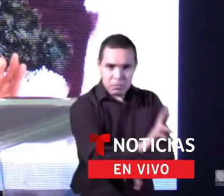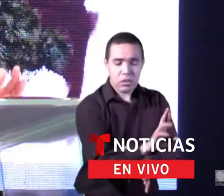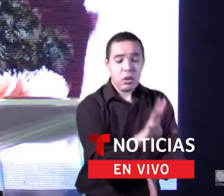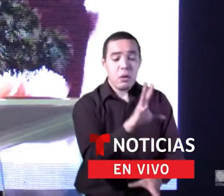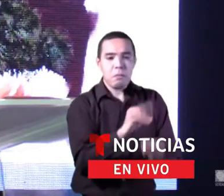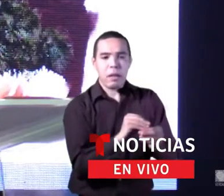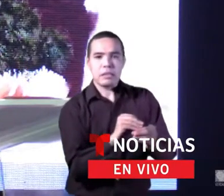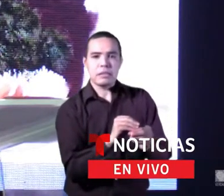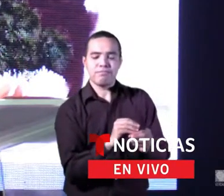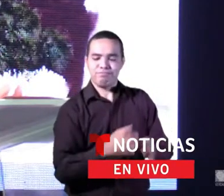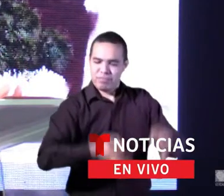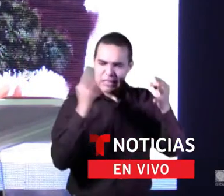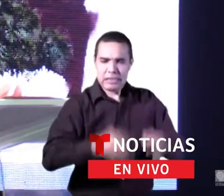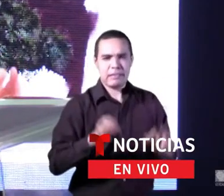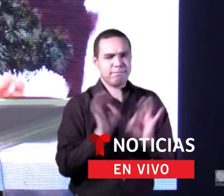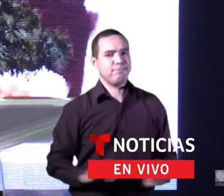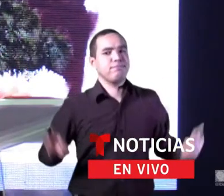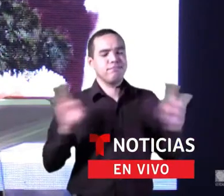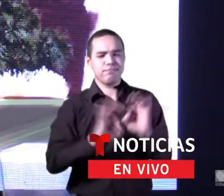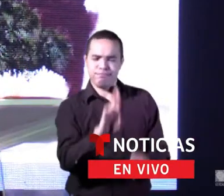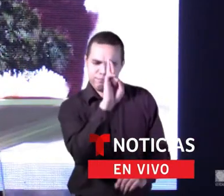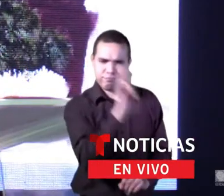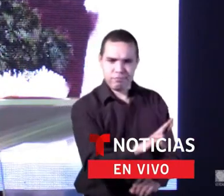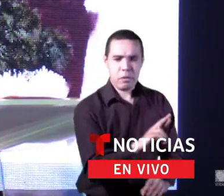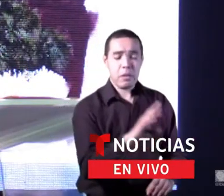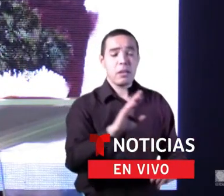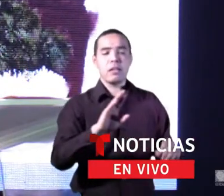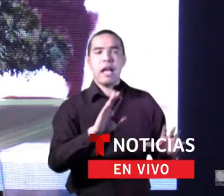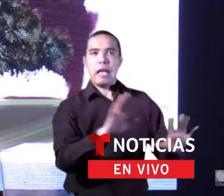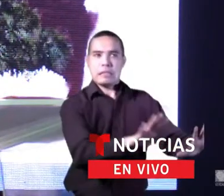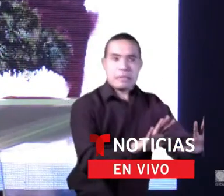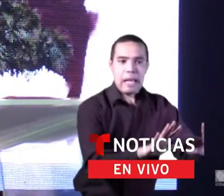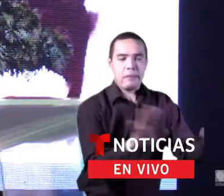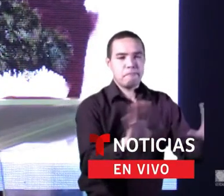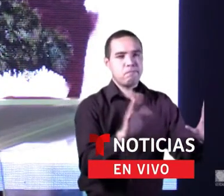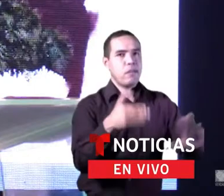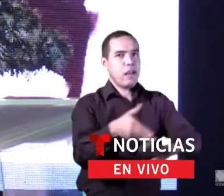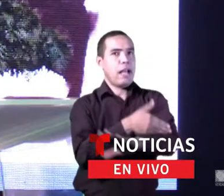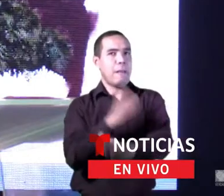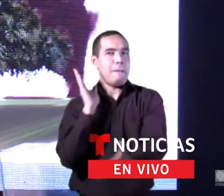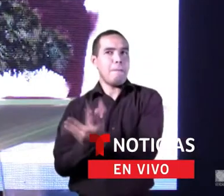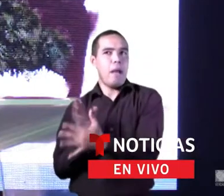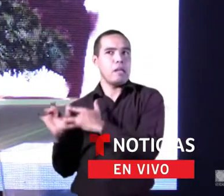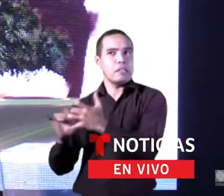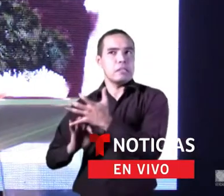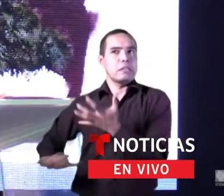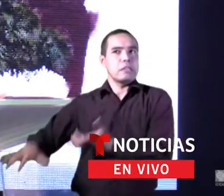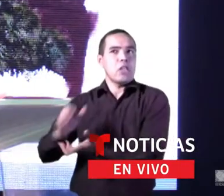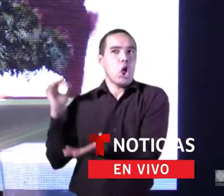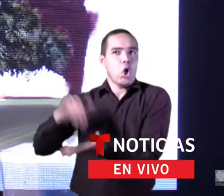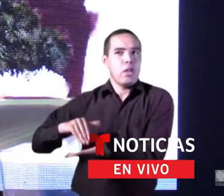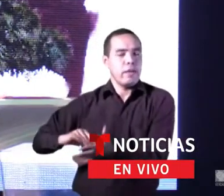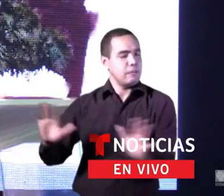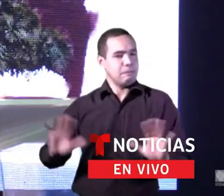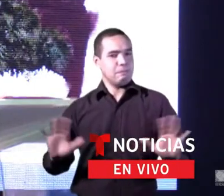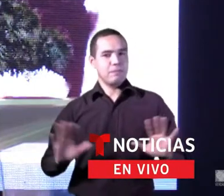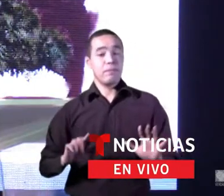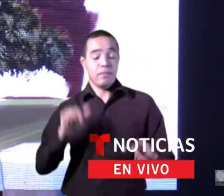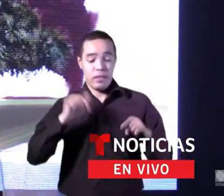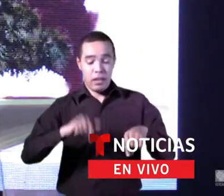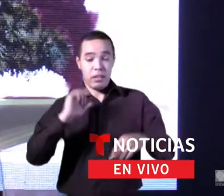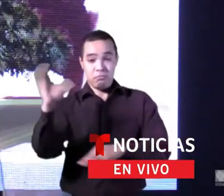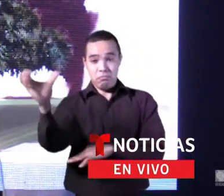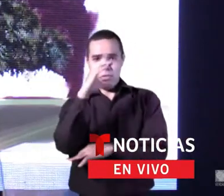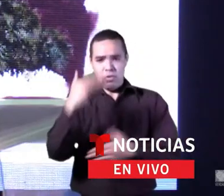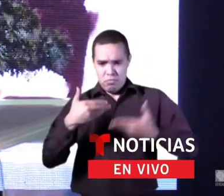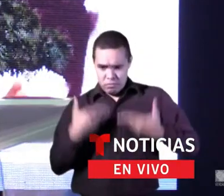indispensables para que esto no vuelva a suceder aquí frente a colombia